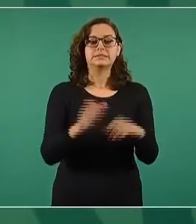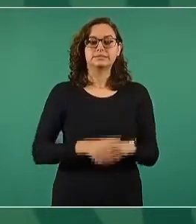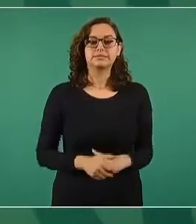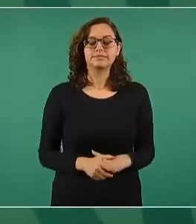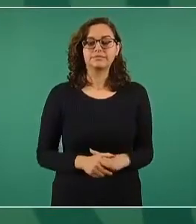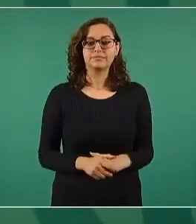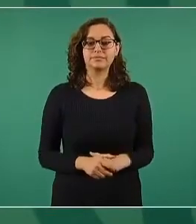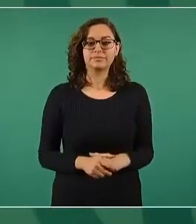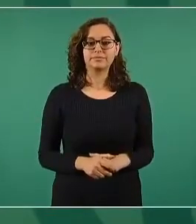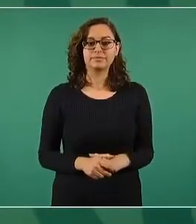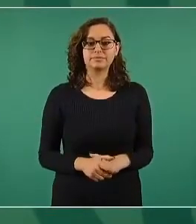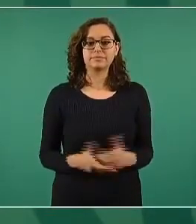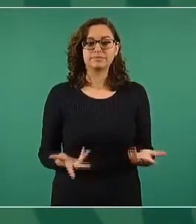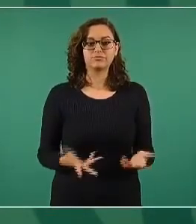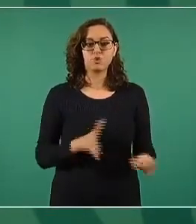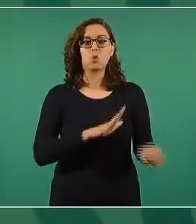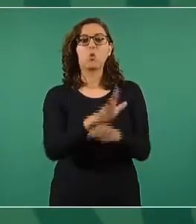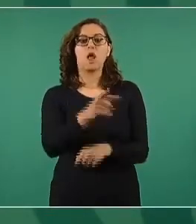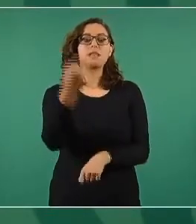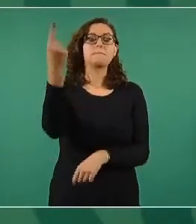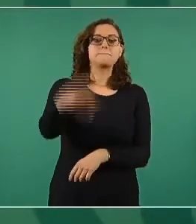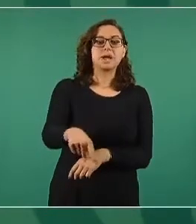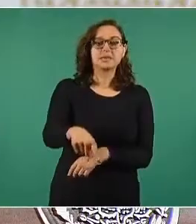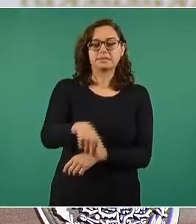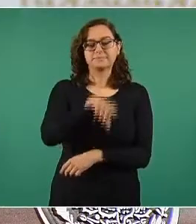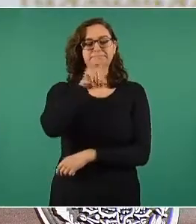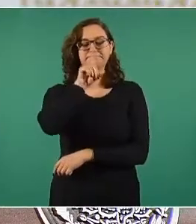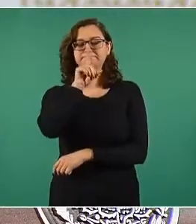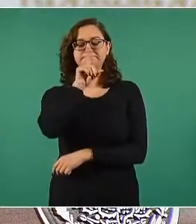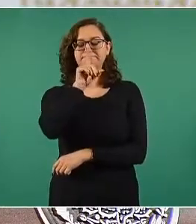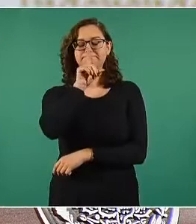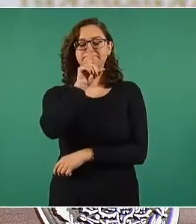No es cuál es la línea,